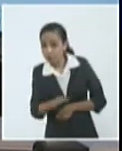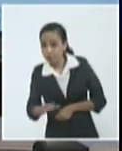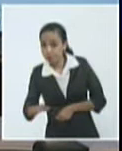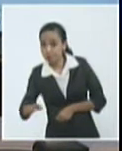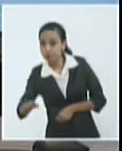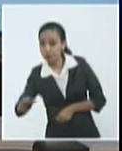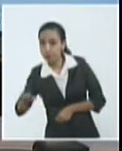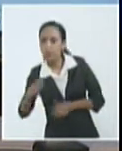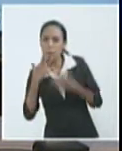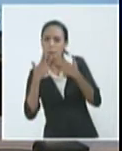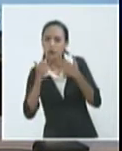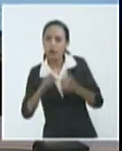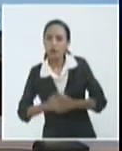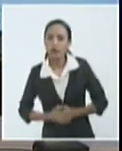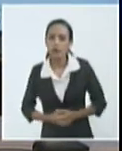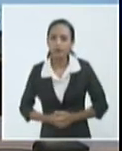mejor